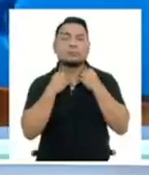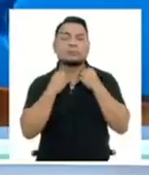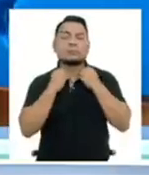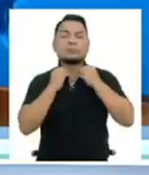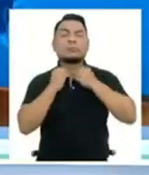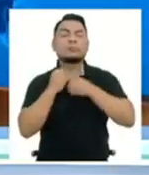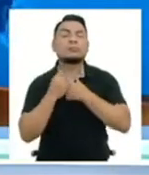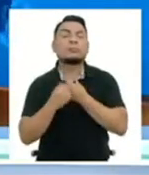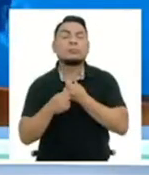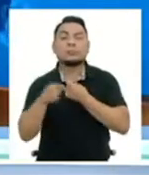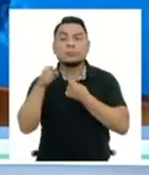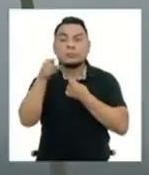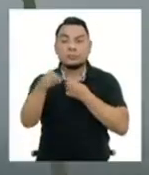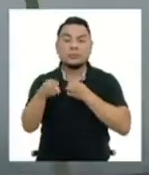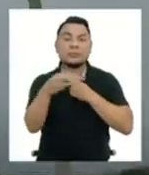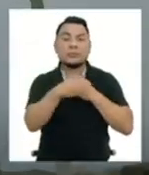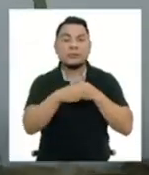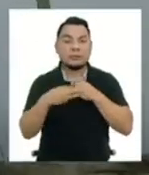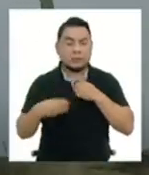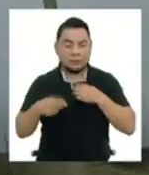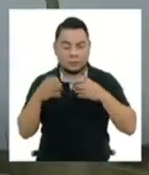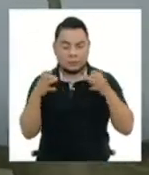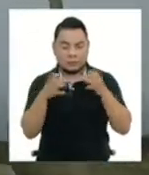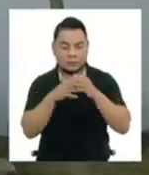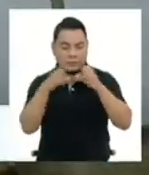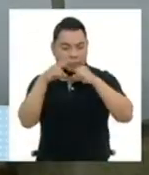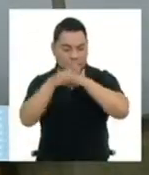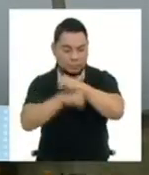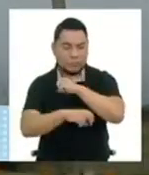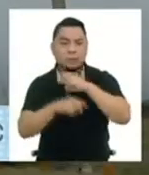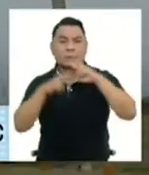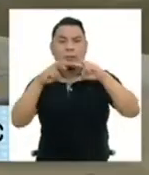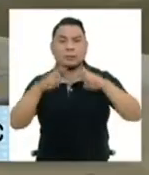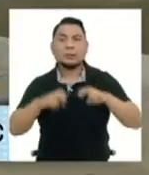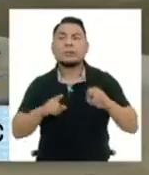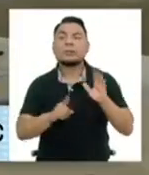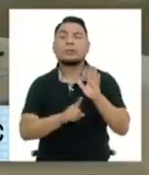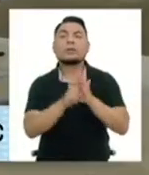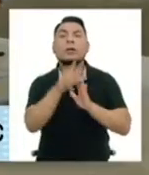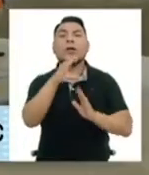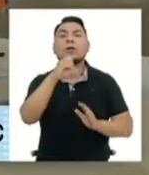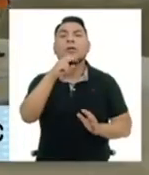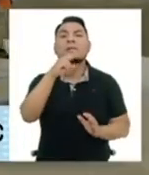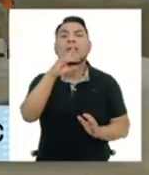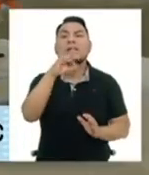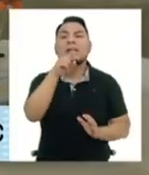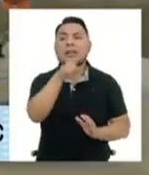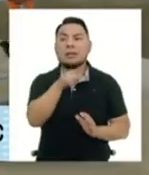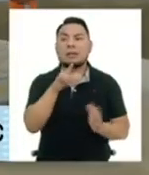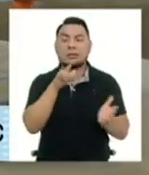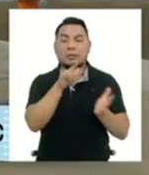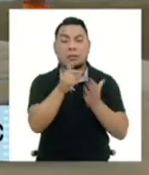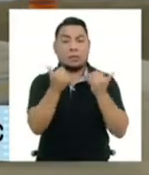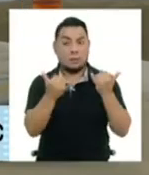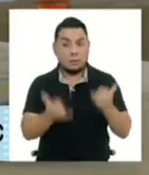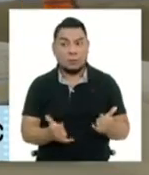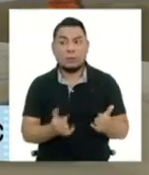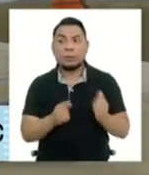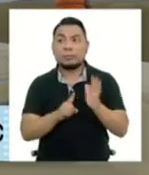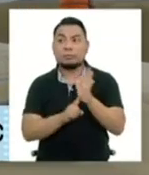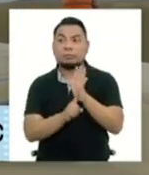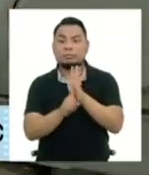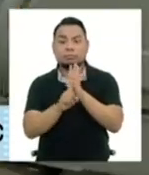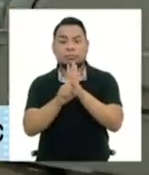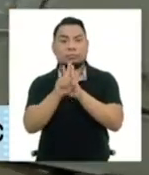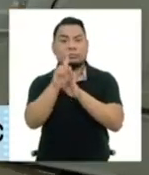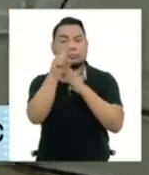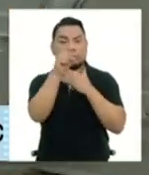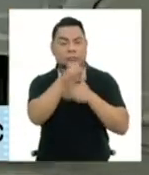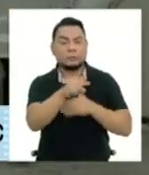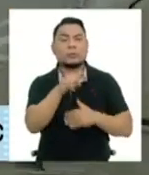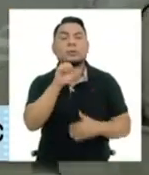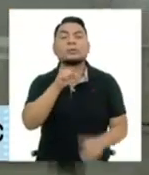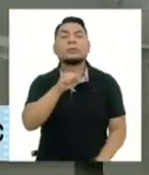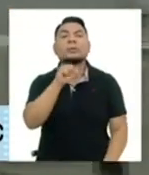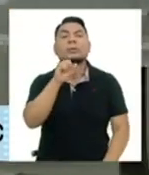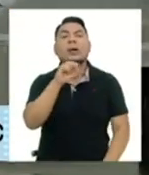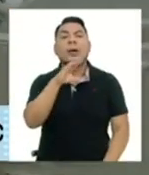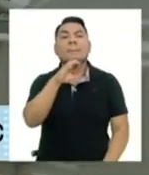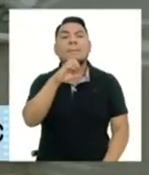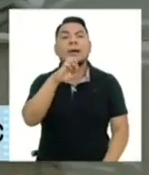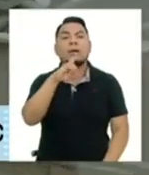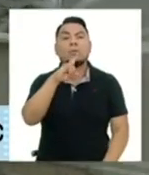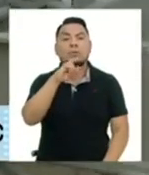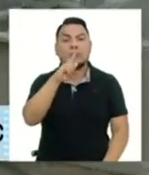La Comisión Nacional de Investigación y Desarrollo Aeroespacial, CONIDA, realizó hoy el lanzamiento del cohete Sonda Paulette 1C,